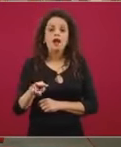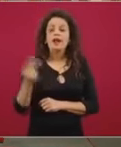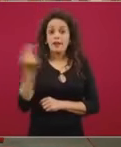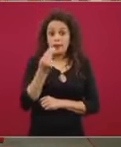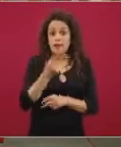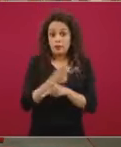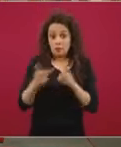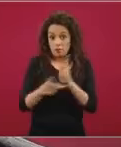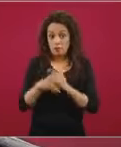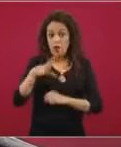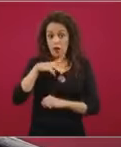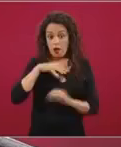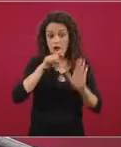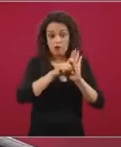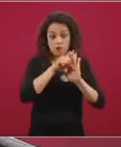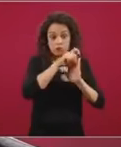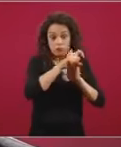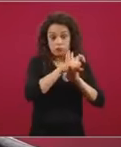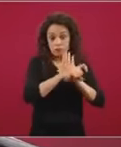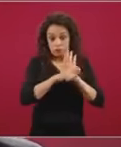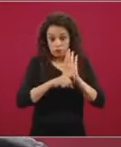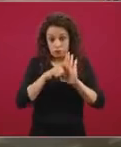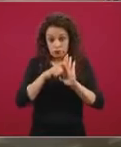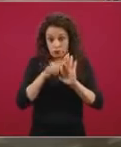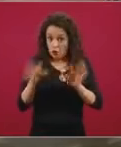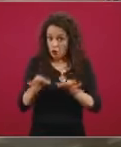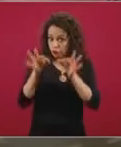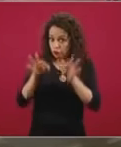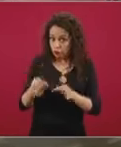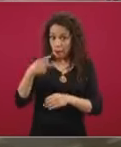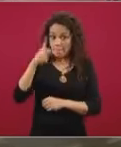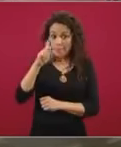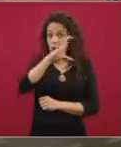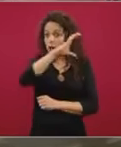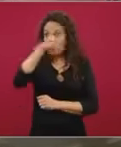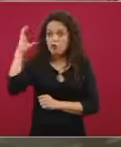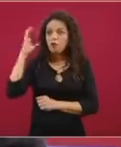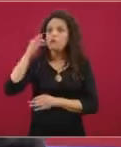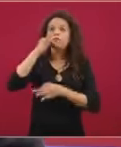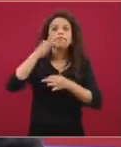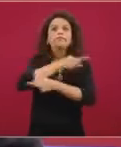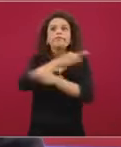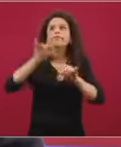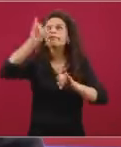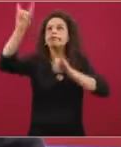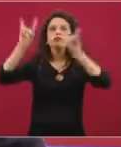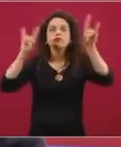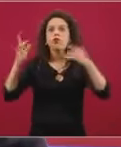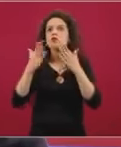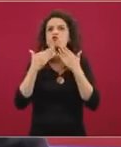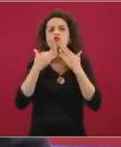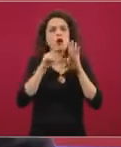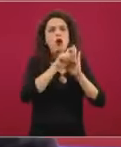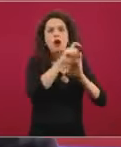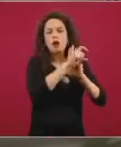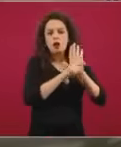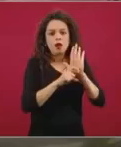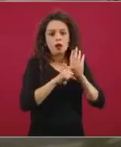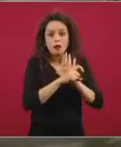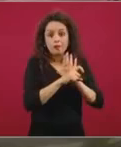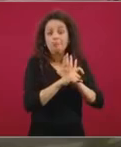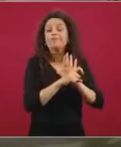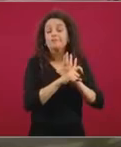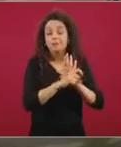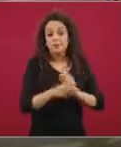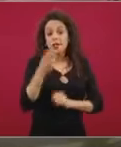y que tienen el producto físico, pero la fotografía que aparece en el anuncio no tiene etiquetado. Entonces, eso todavía no